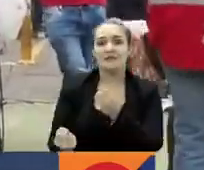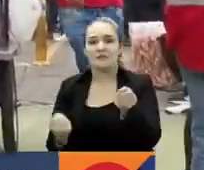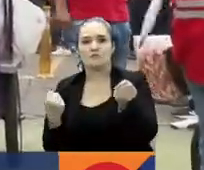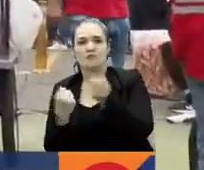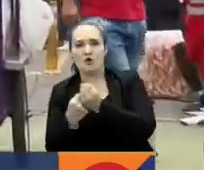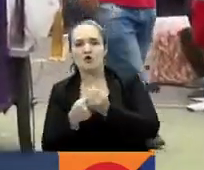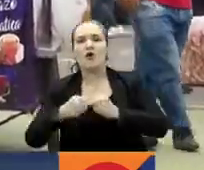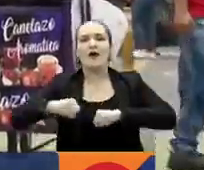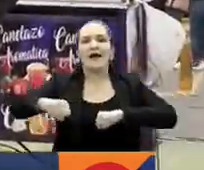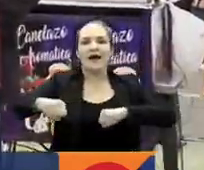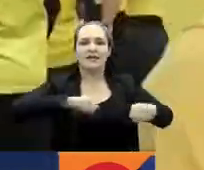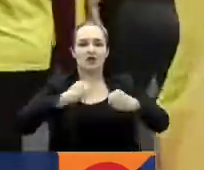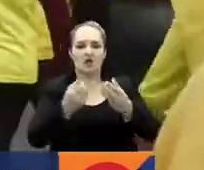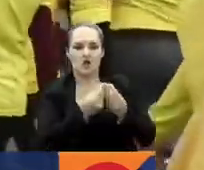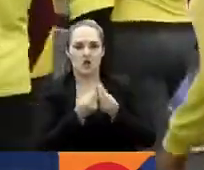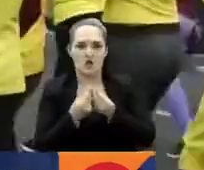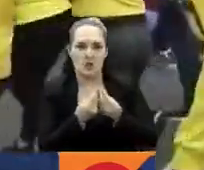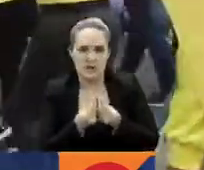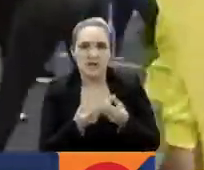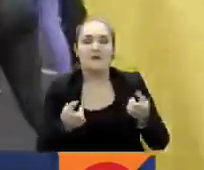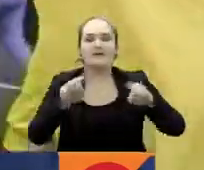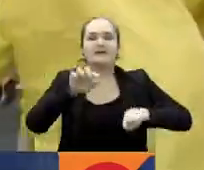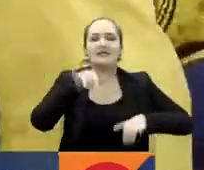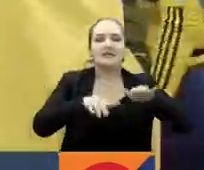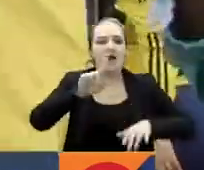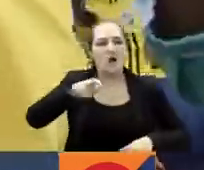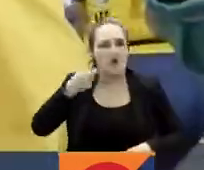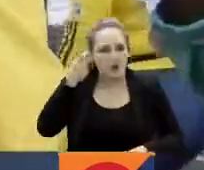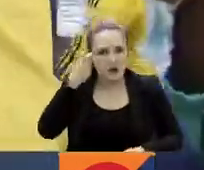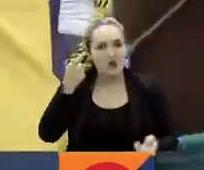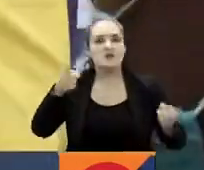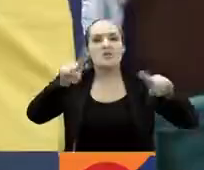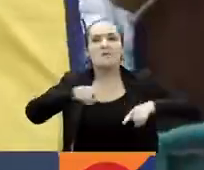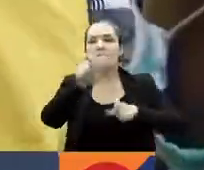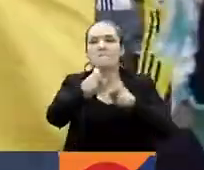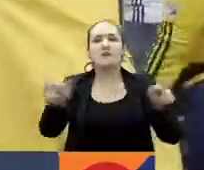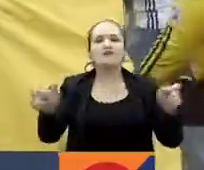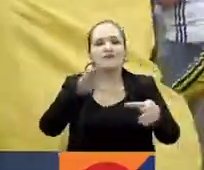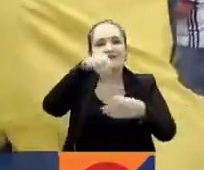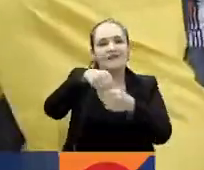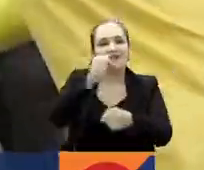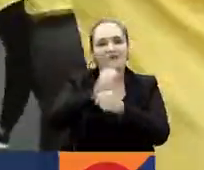gestores de convivencia de la secretaría de gobierno y funcionarios de la defensoría del pueblo